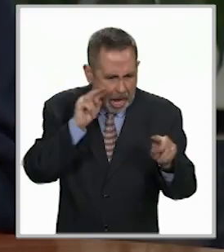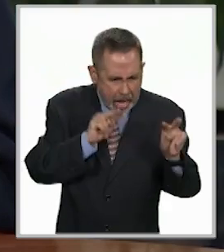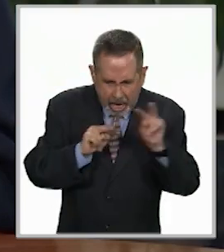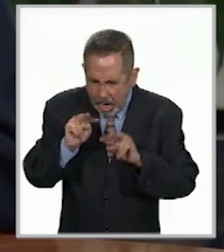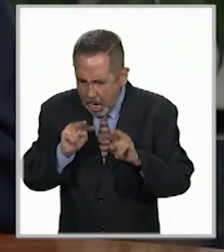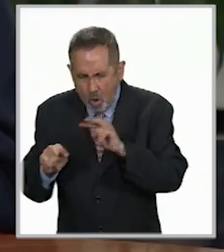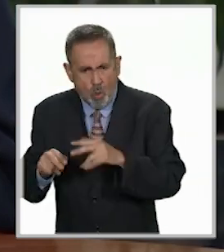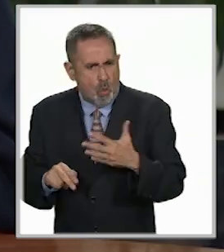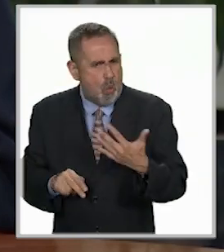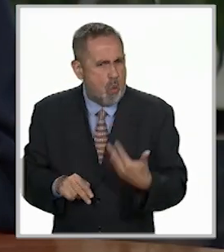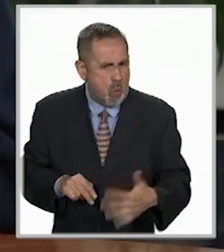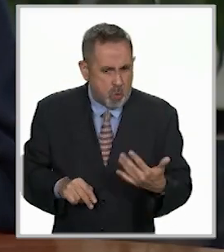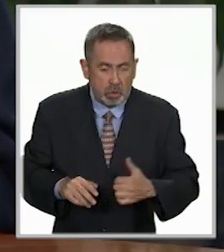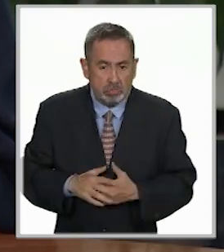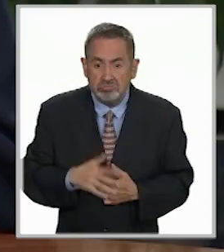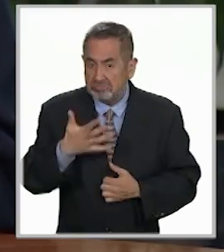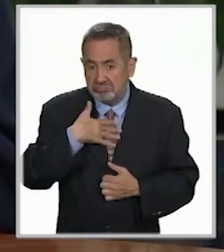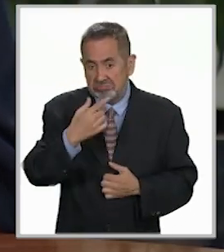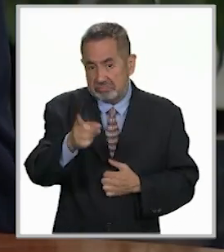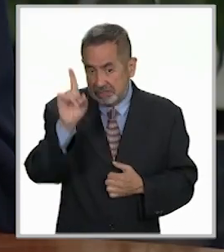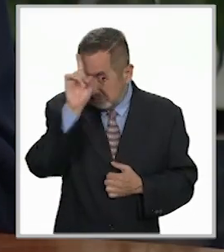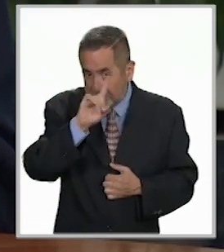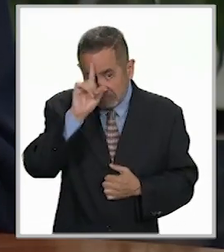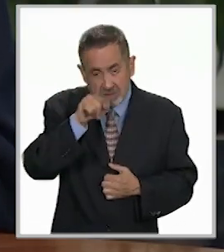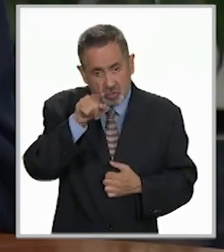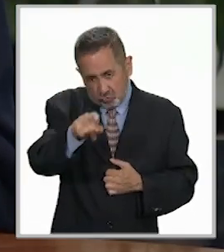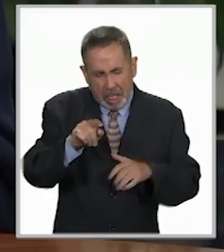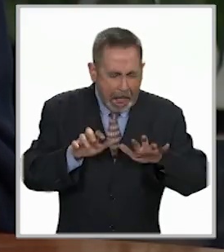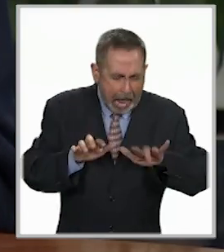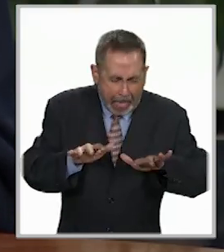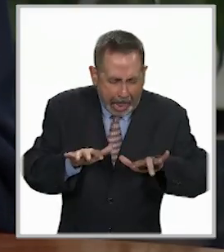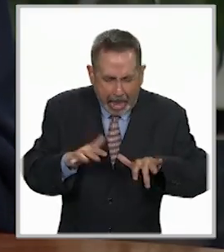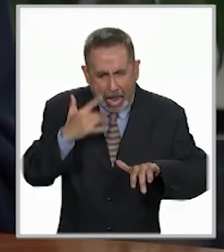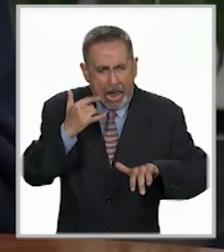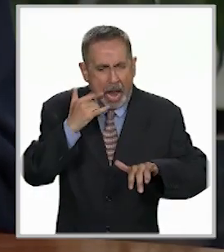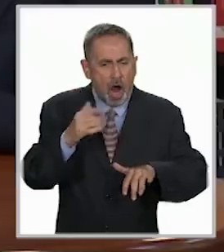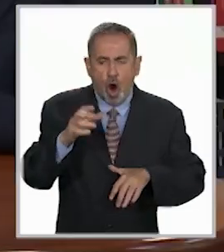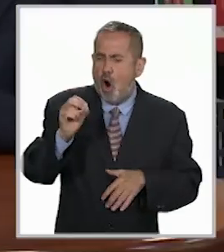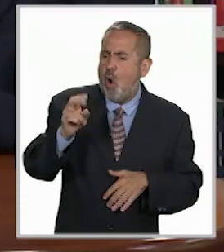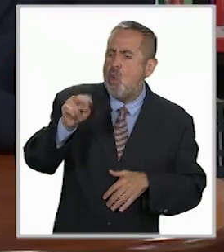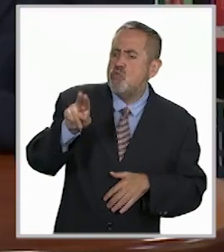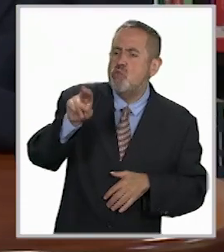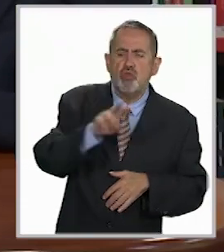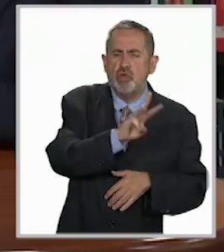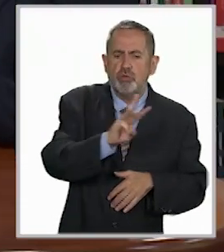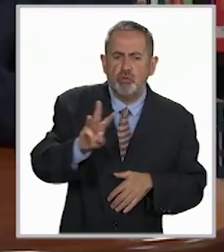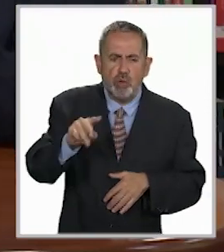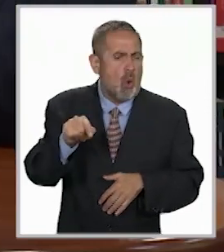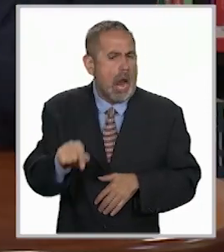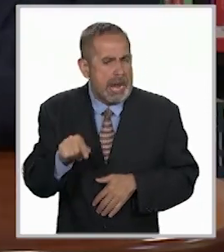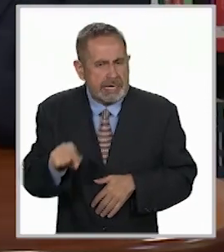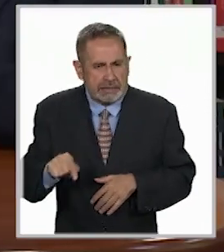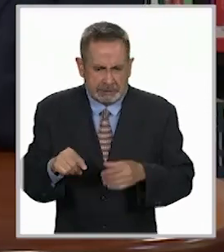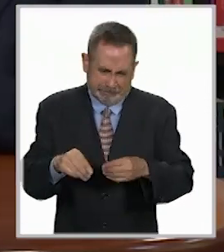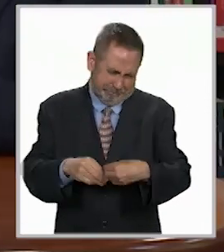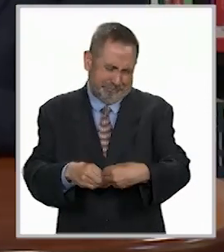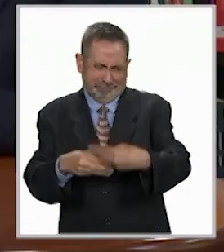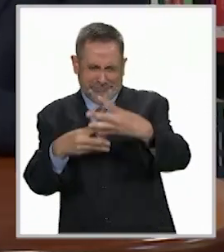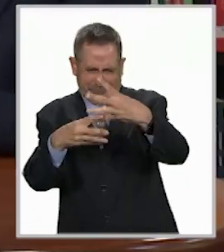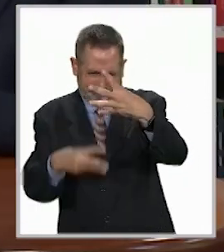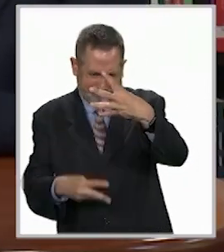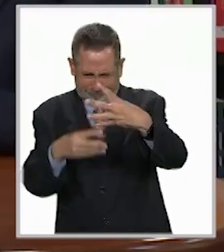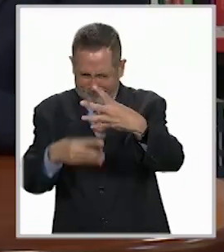amigable. Yo de verdad recomendaría echarse un clavado ahí y ver la fuente, porque ahí